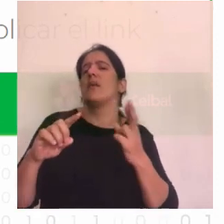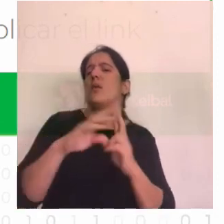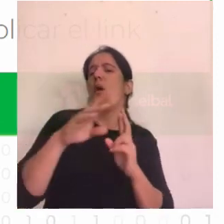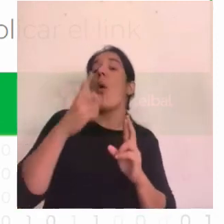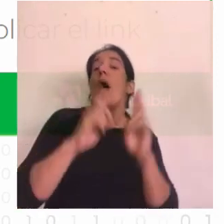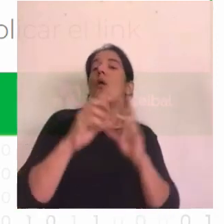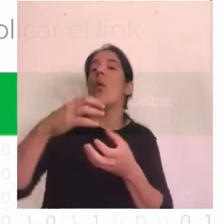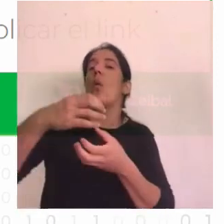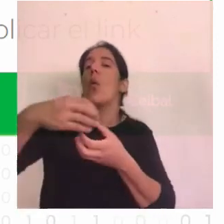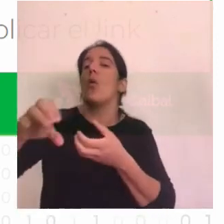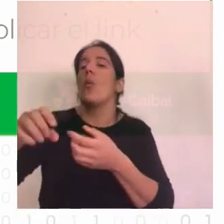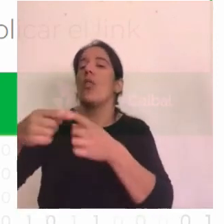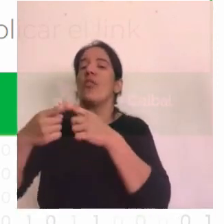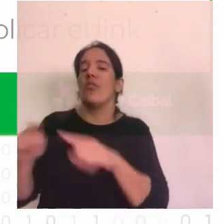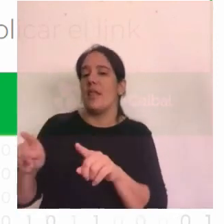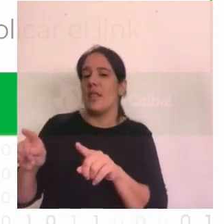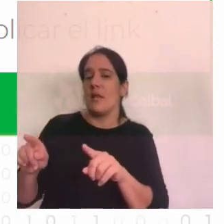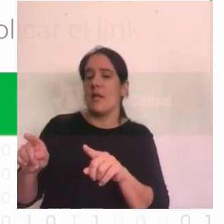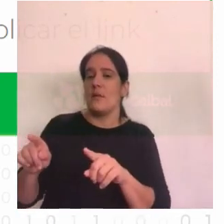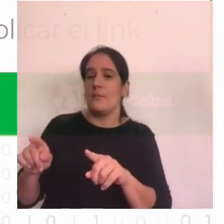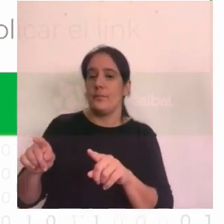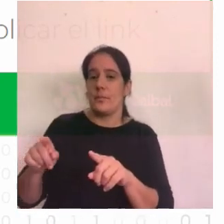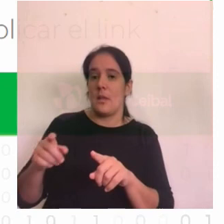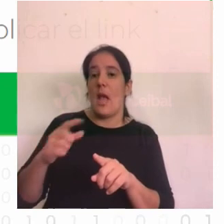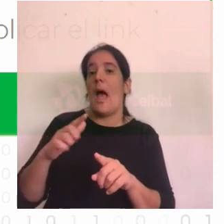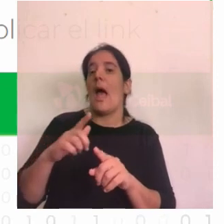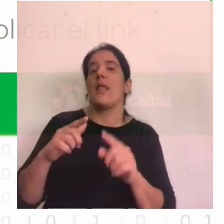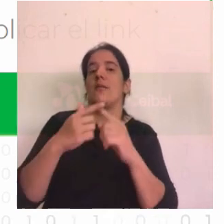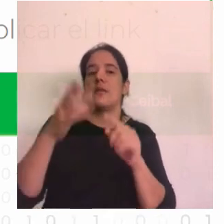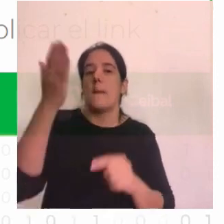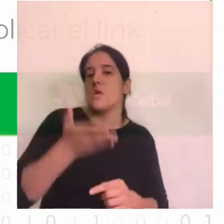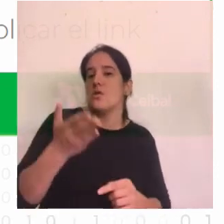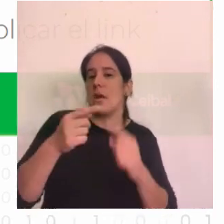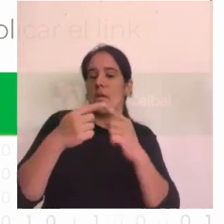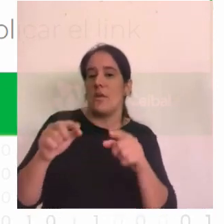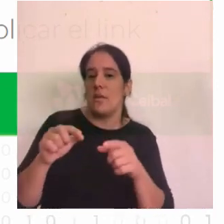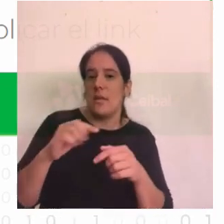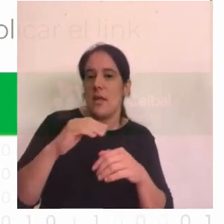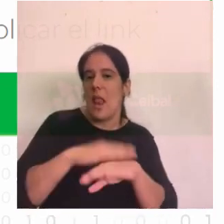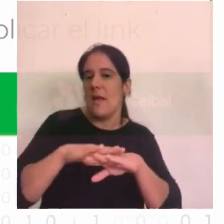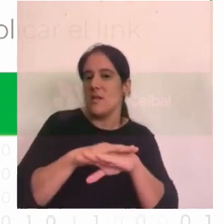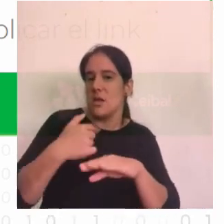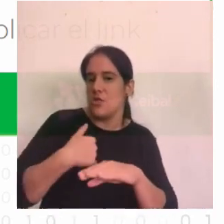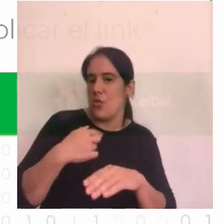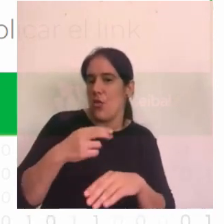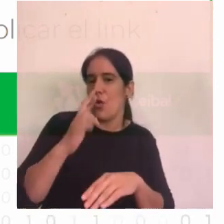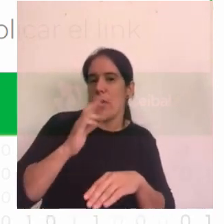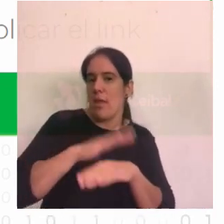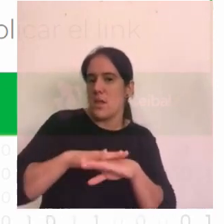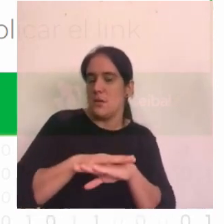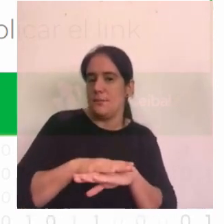un efecto diferente a la media del sample que estamos usando. Entonces, en este caso, yo, por ejemplo, encontré